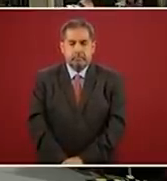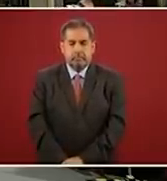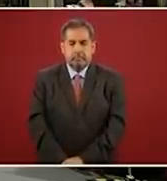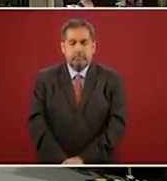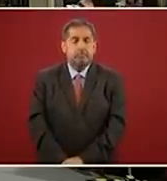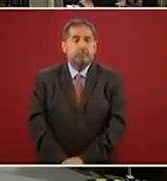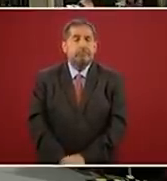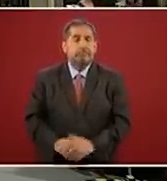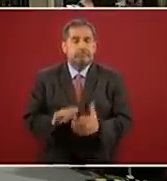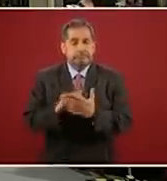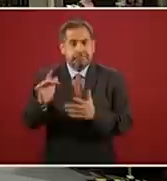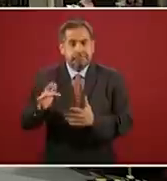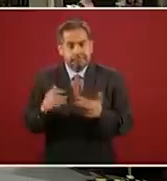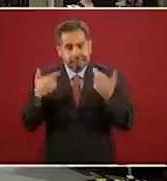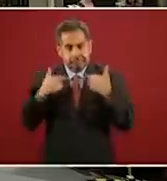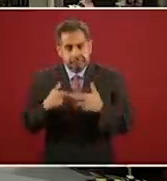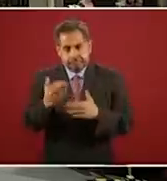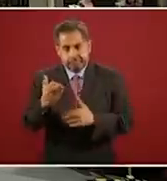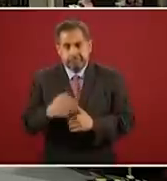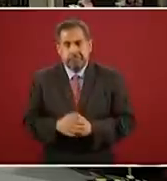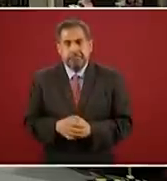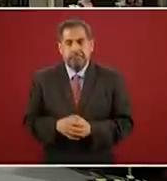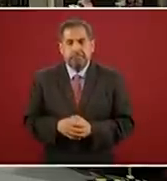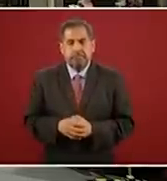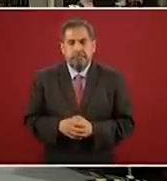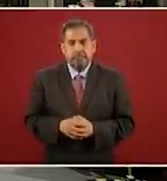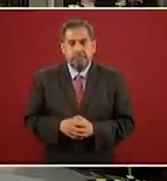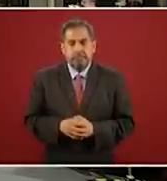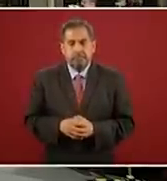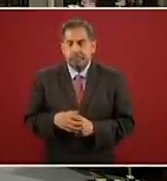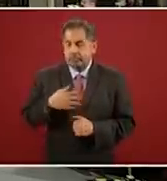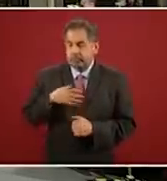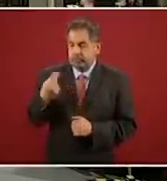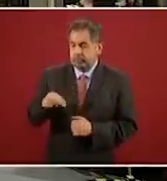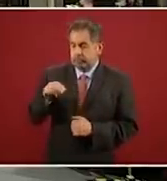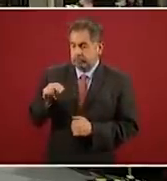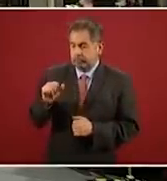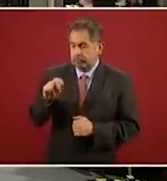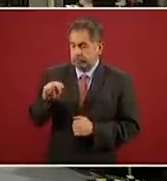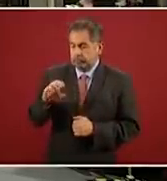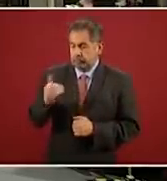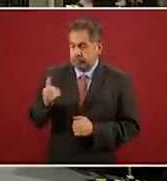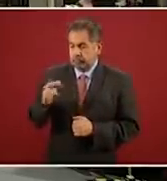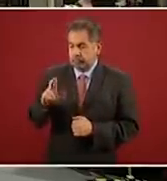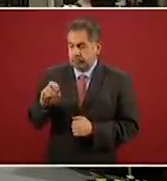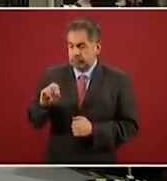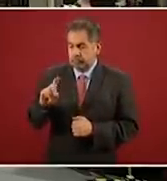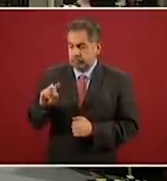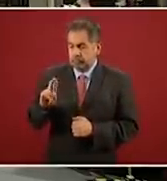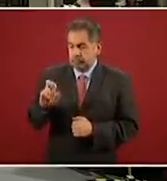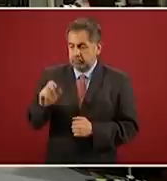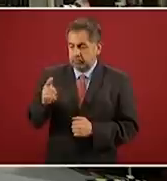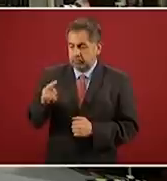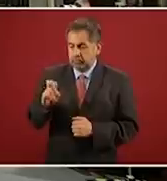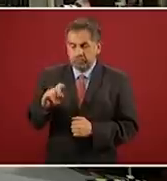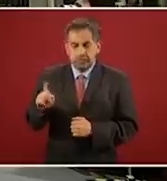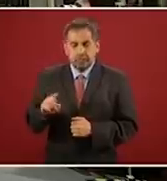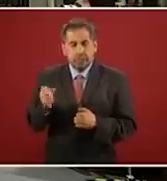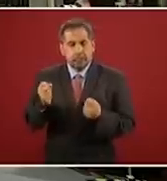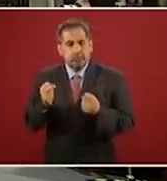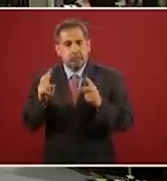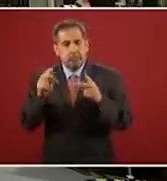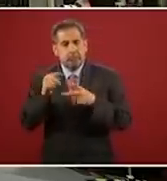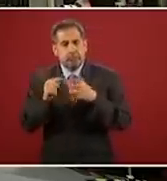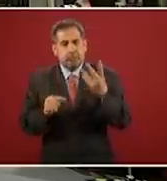Gracias, profesor. Bueno, son muchos temas. Nancy Rodríguez, de Oro Sólido. Pero si me permite, a mí